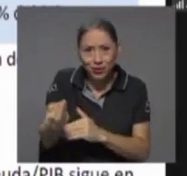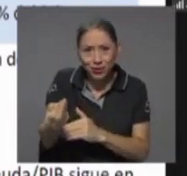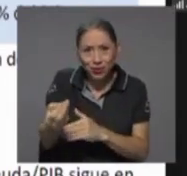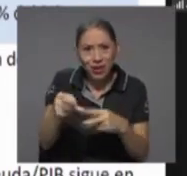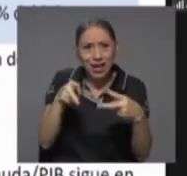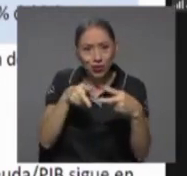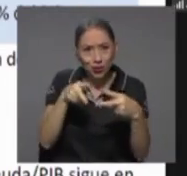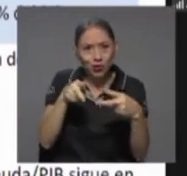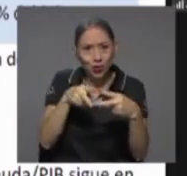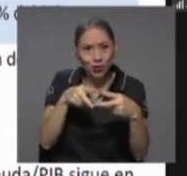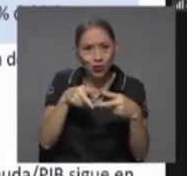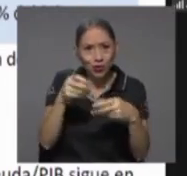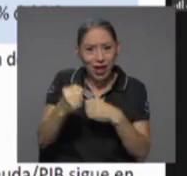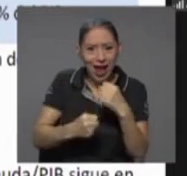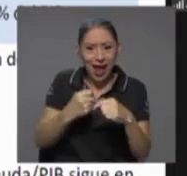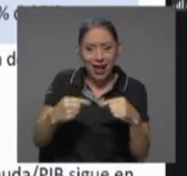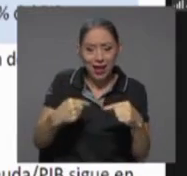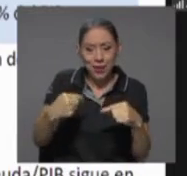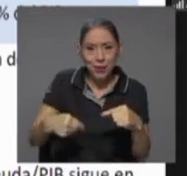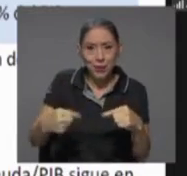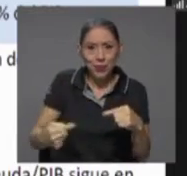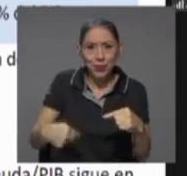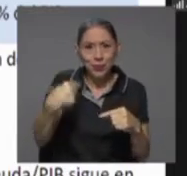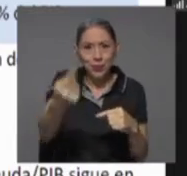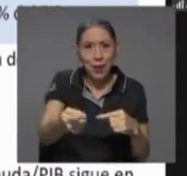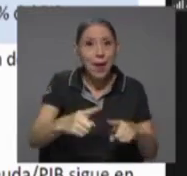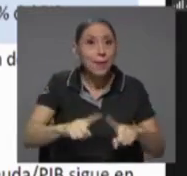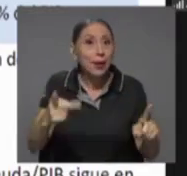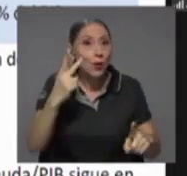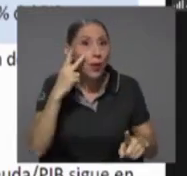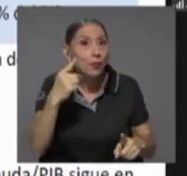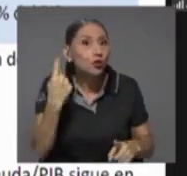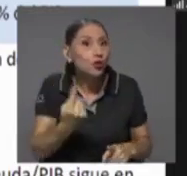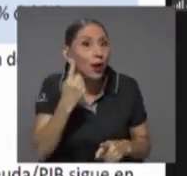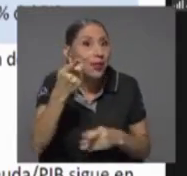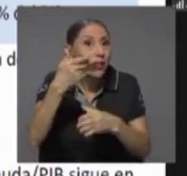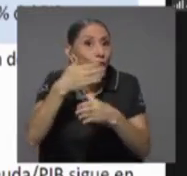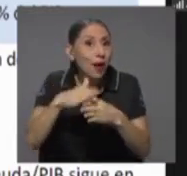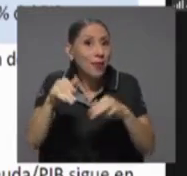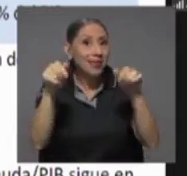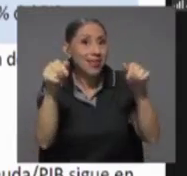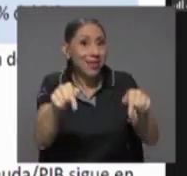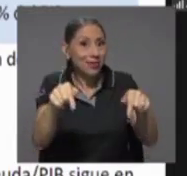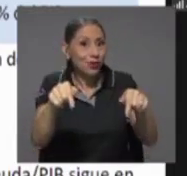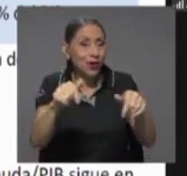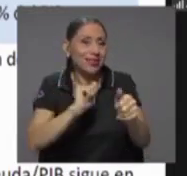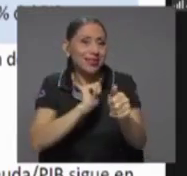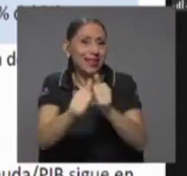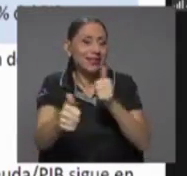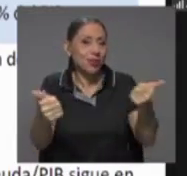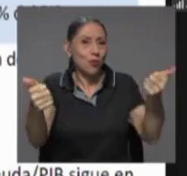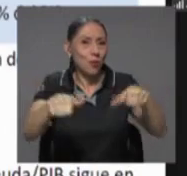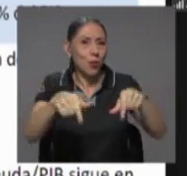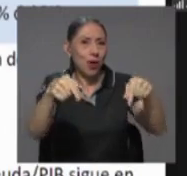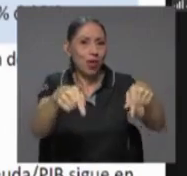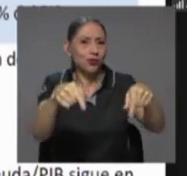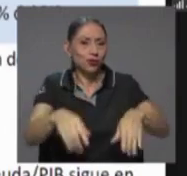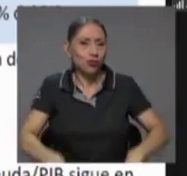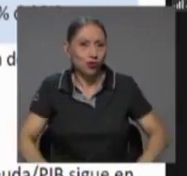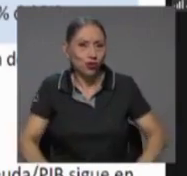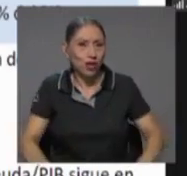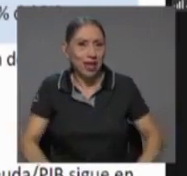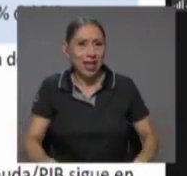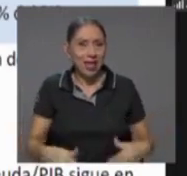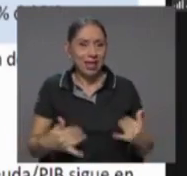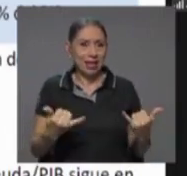No obstante, vemos que solo una parte de ellos están siendo aprobados, han sido aprobados en